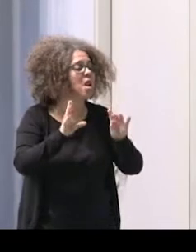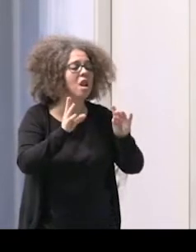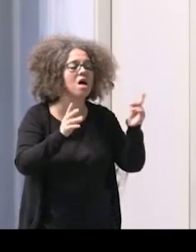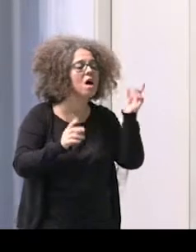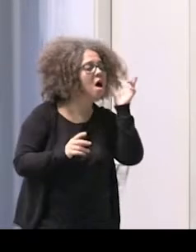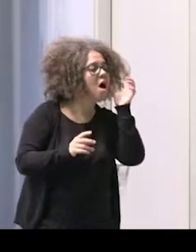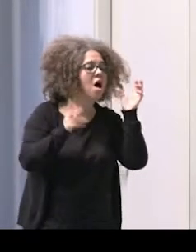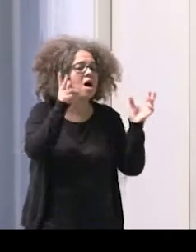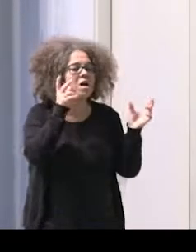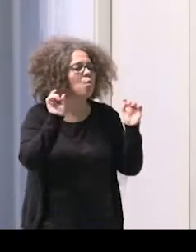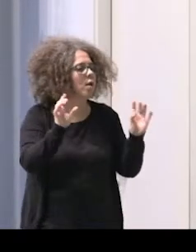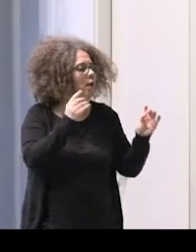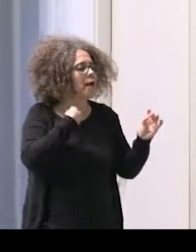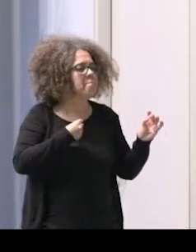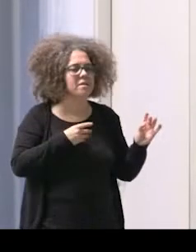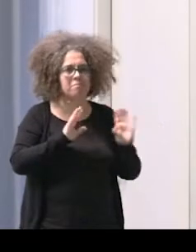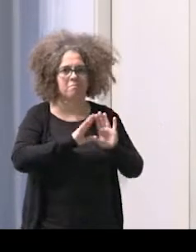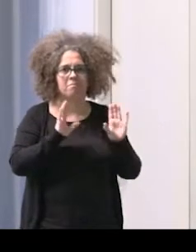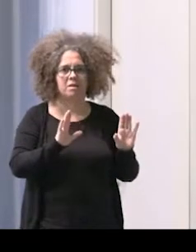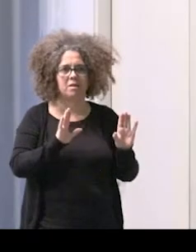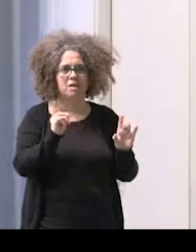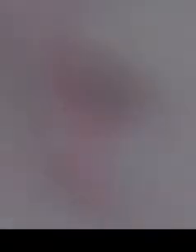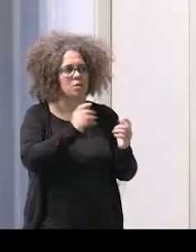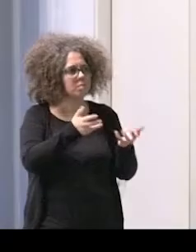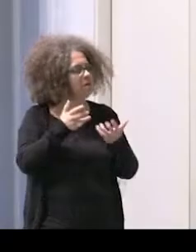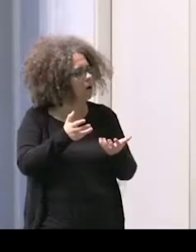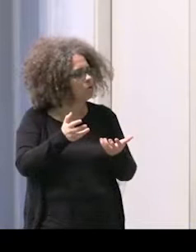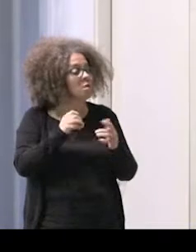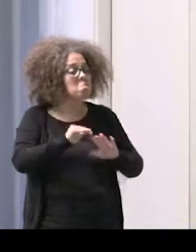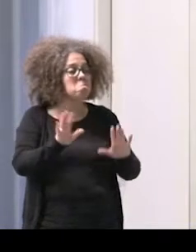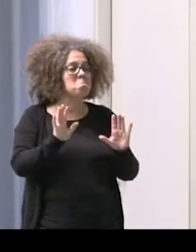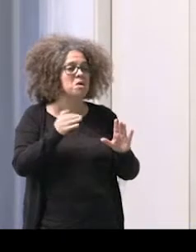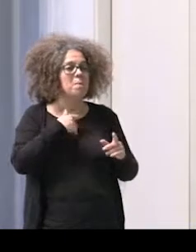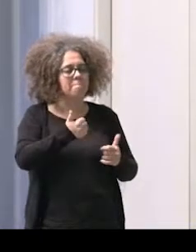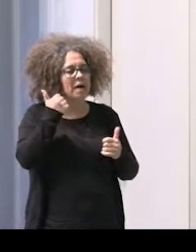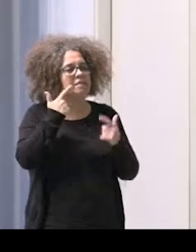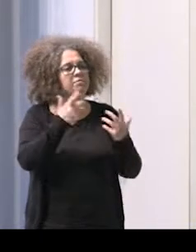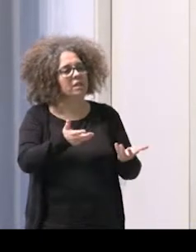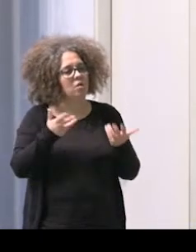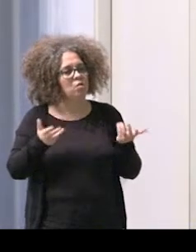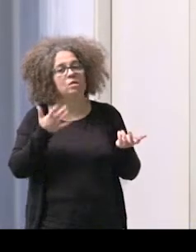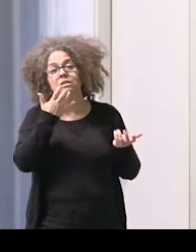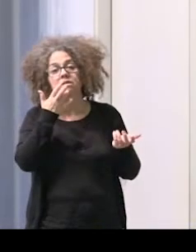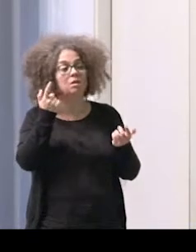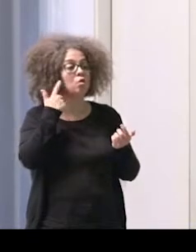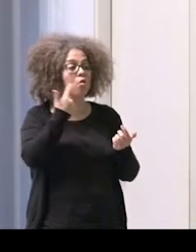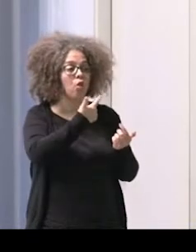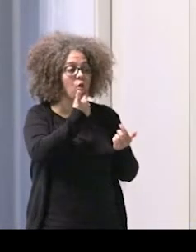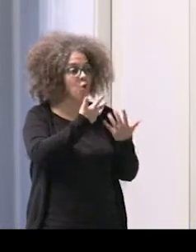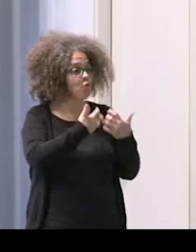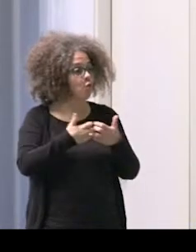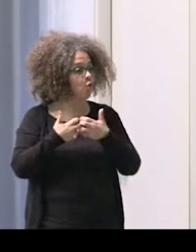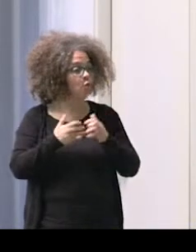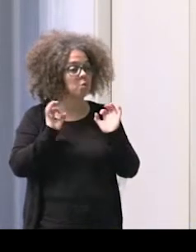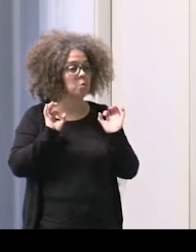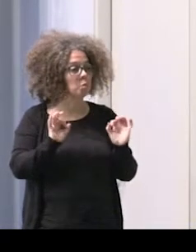oídos, es decir, recibir el doble de información no es ventajoso, pero resulta mucho más ventajoso cuando nuestros dos oídos funcionan tal y como